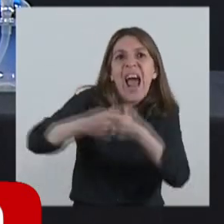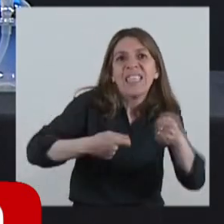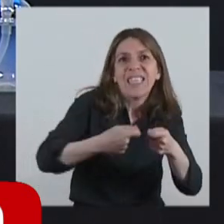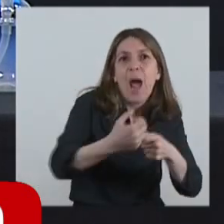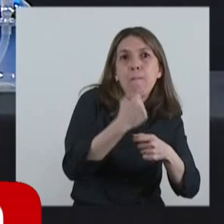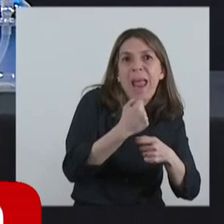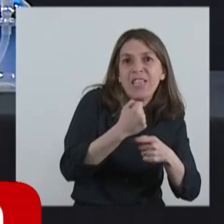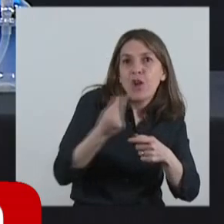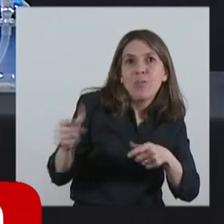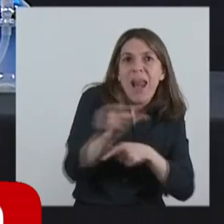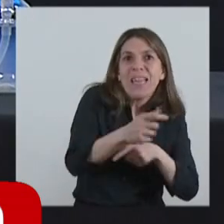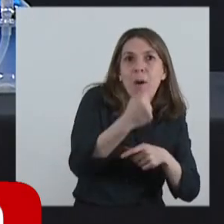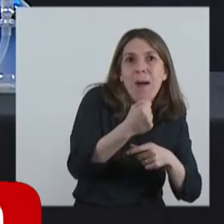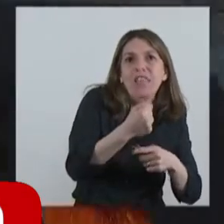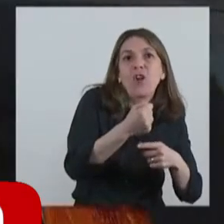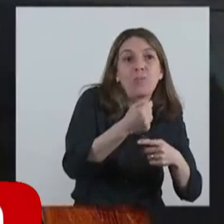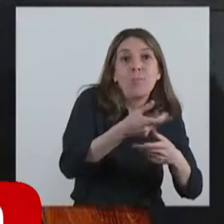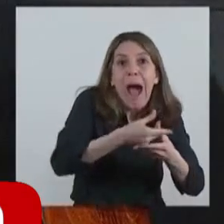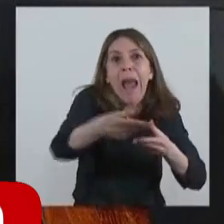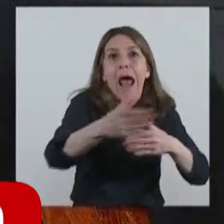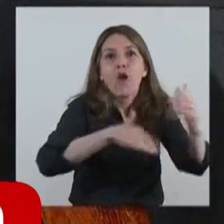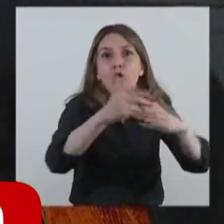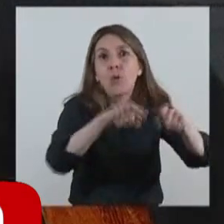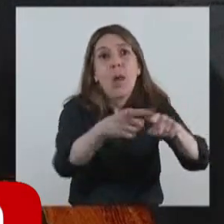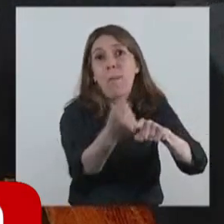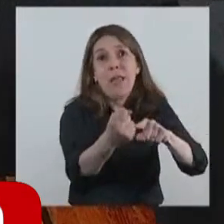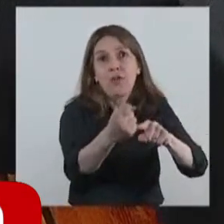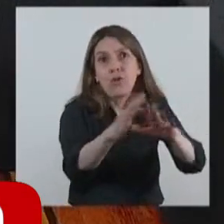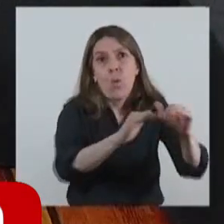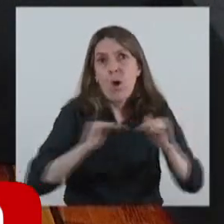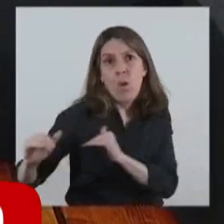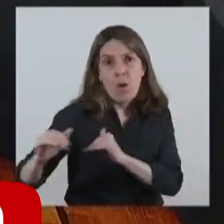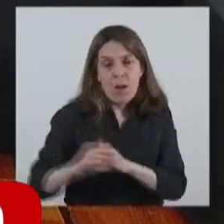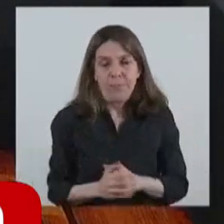positivo para el desarrollo de la actividad productiva.